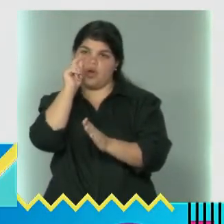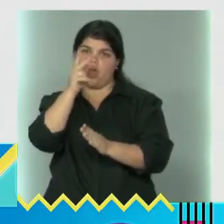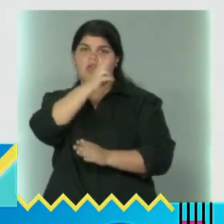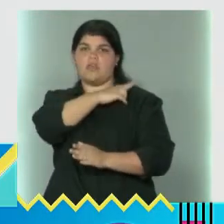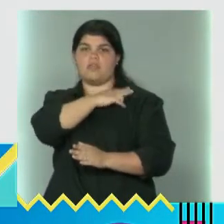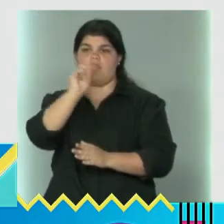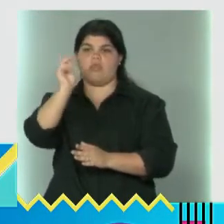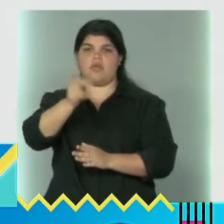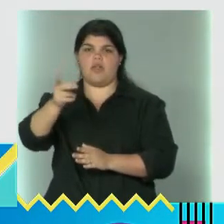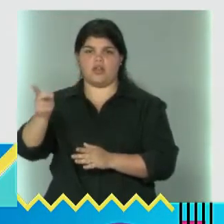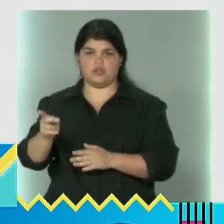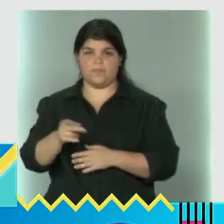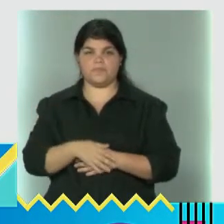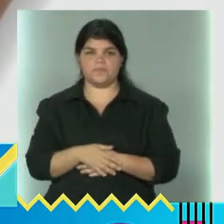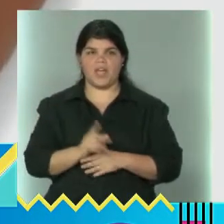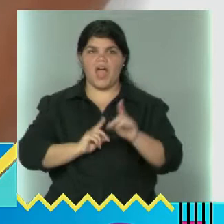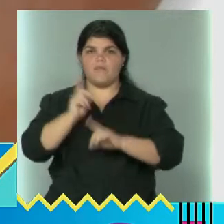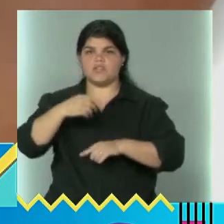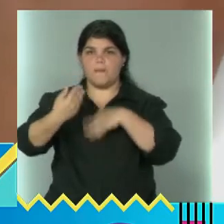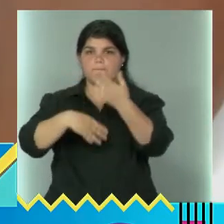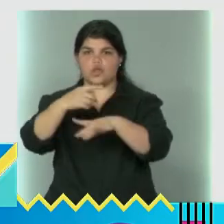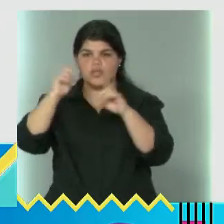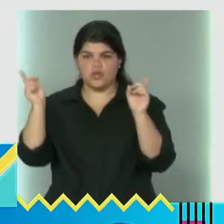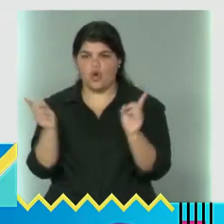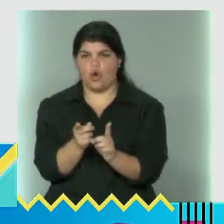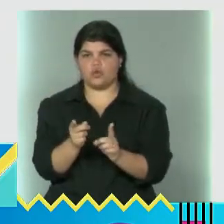procesos son cortos, no buscan bucear tan